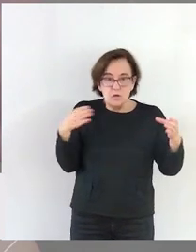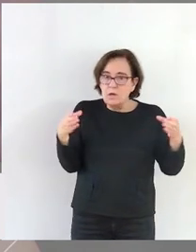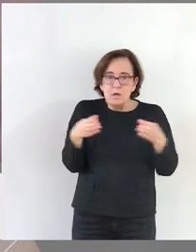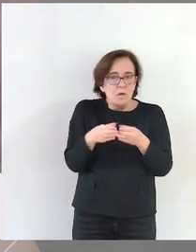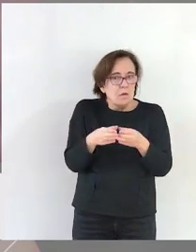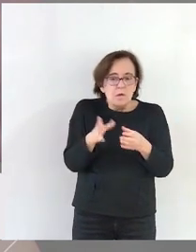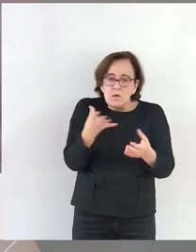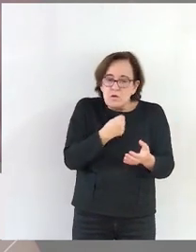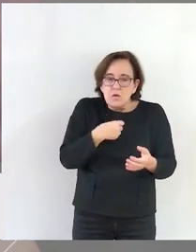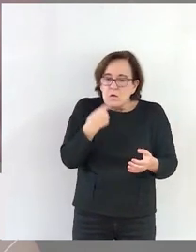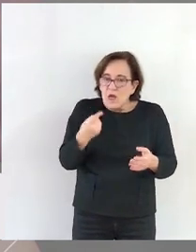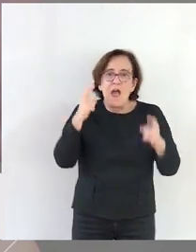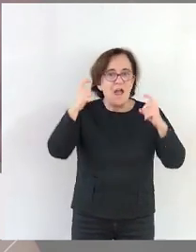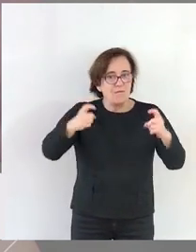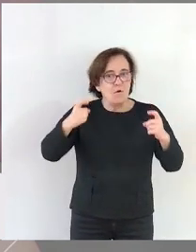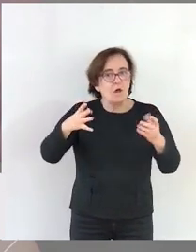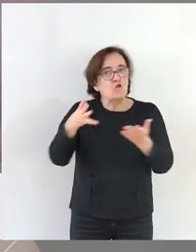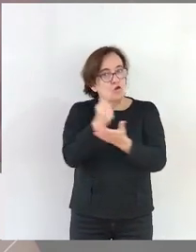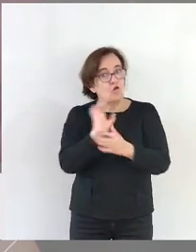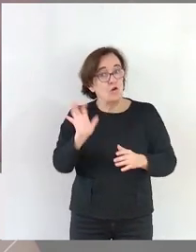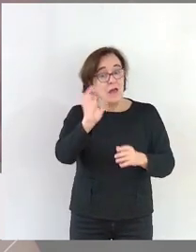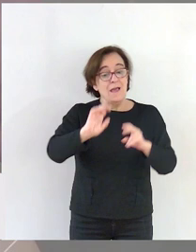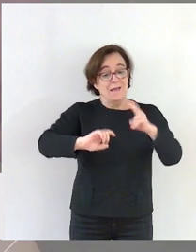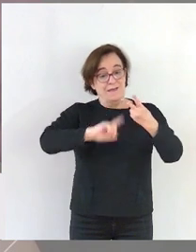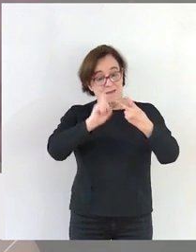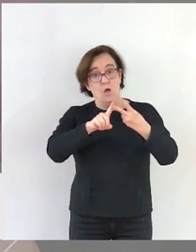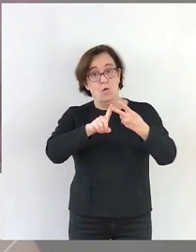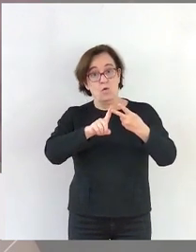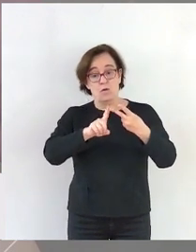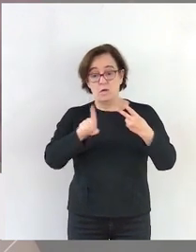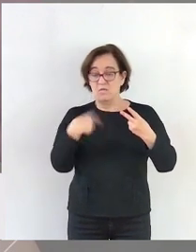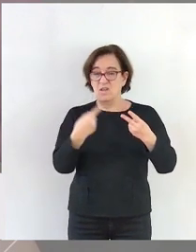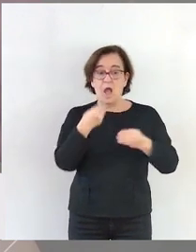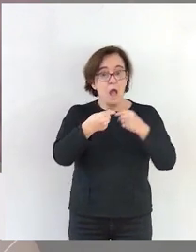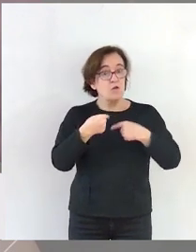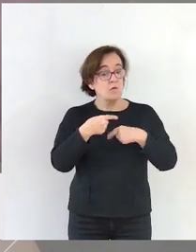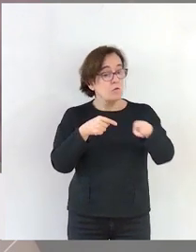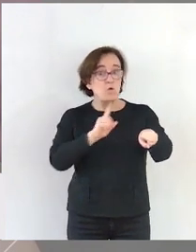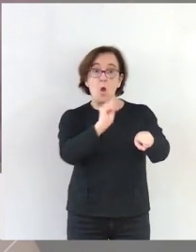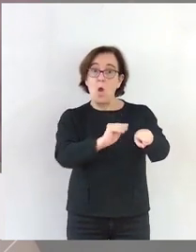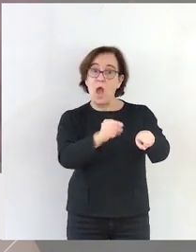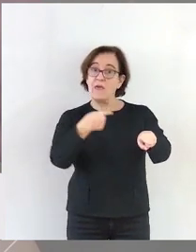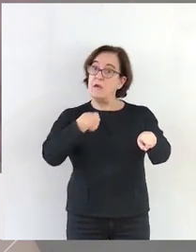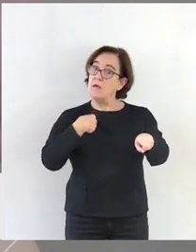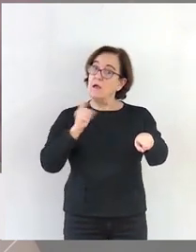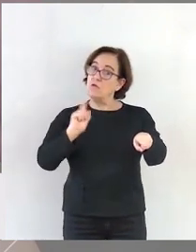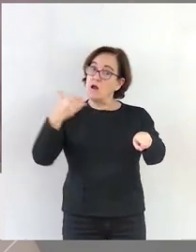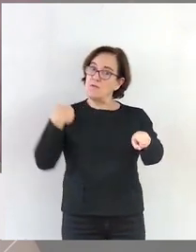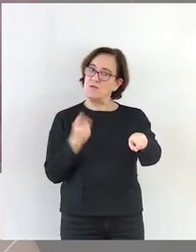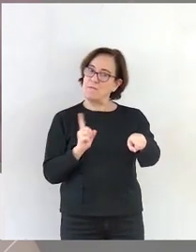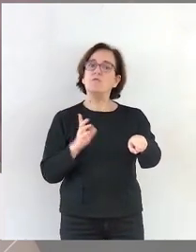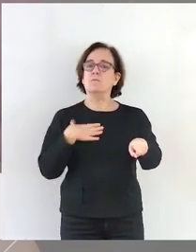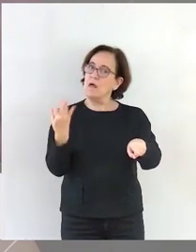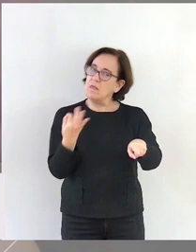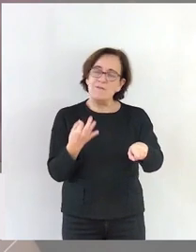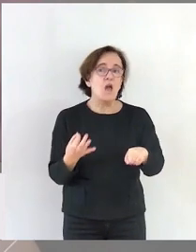tenemos que reconocer el esfuerzo que hace todo Y en segundo lugar que otros no lo hagan no quiere decir que tú un asumas tu responsabilidad o sea esto de que lo que